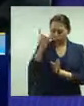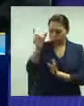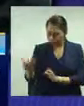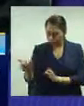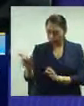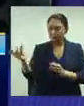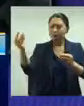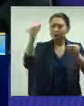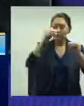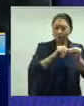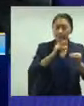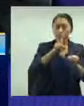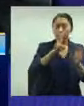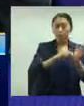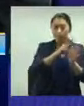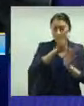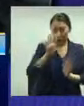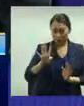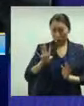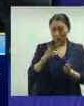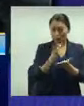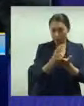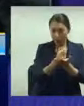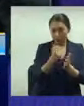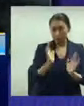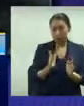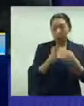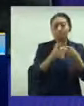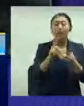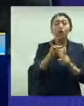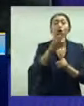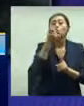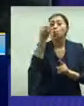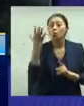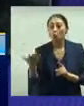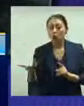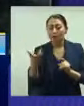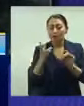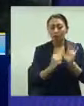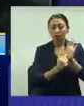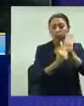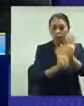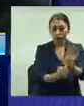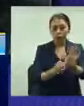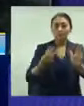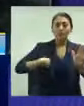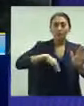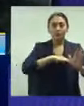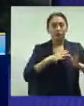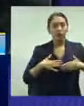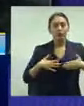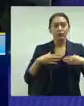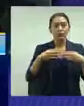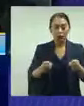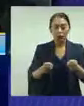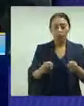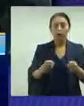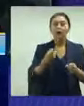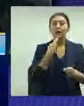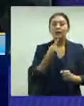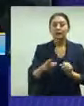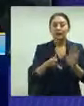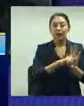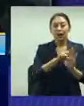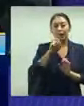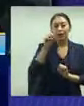el presupuesto 2025, pero ¿cuánto es lo que proyecta el Ministerio de Salud que se puede hacer de lo que dice la ley en el